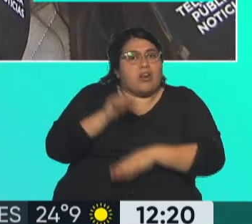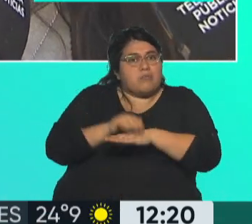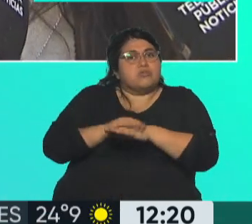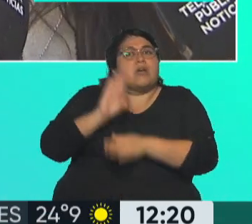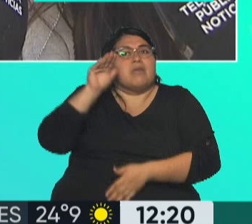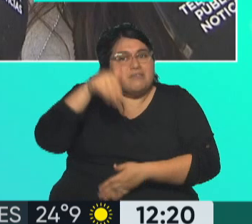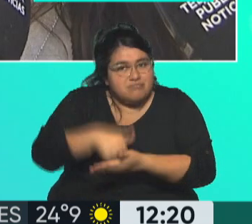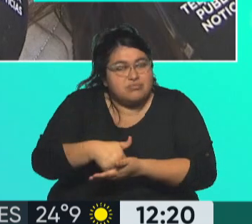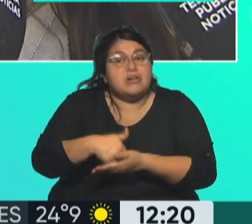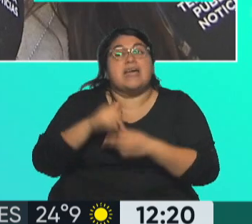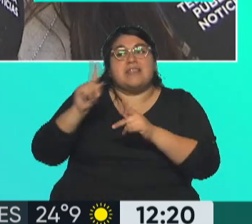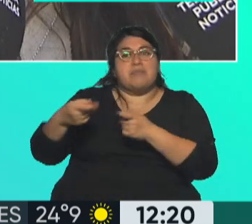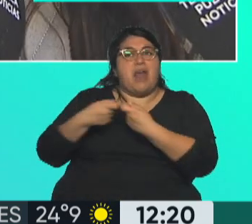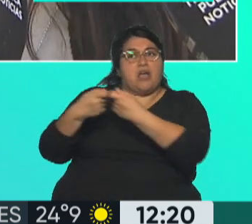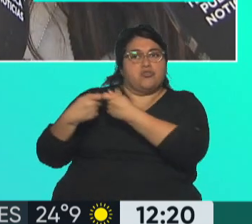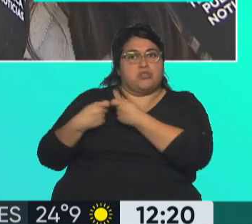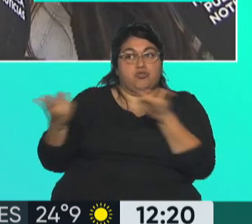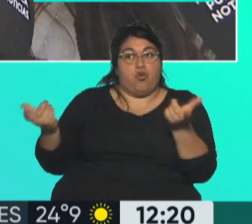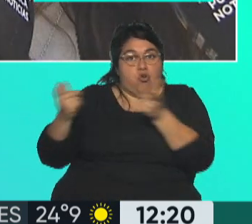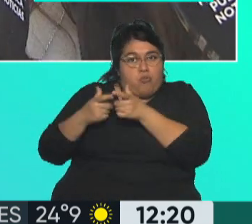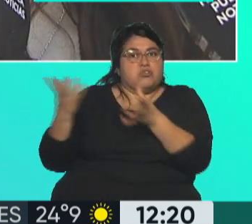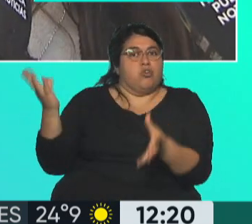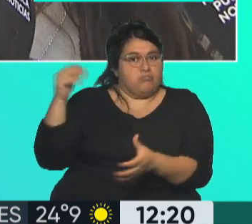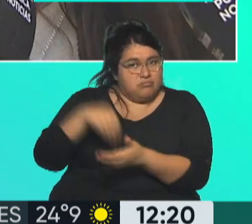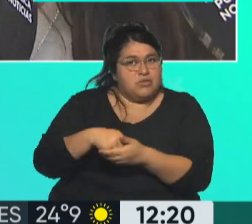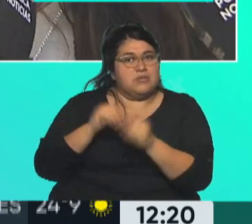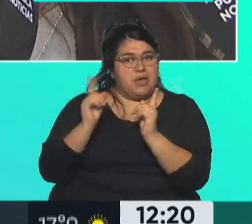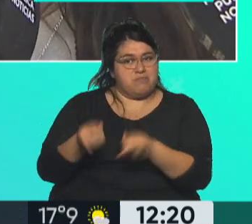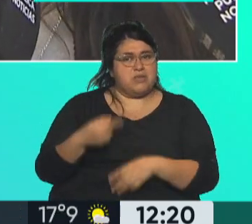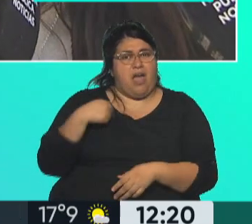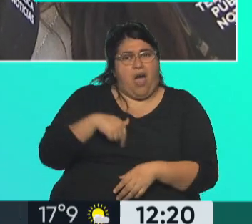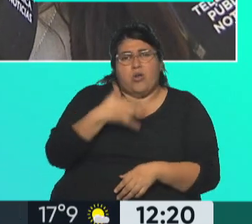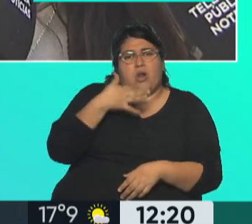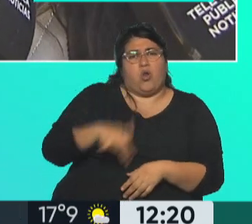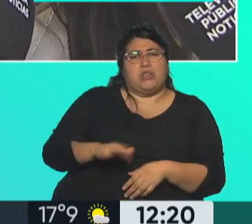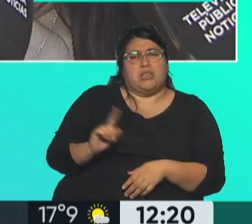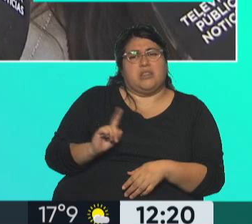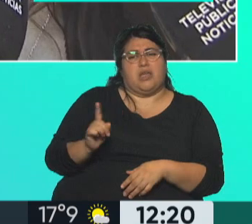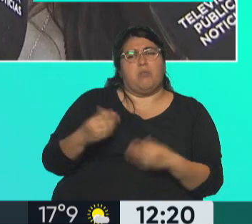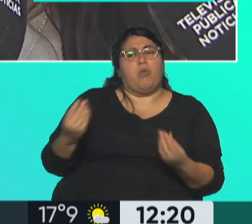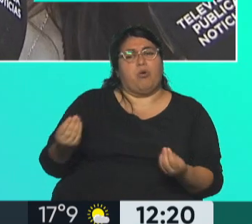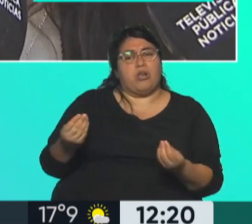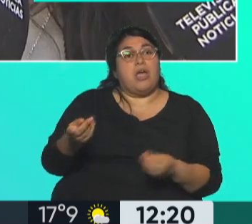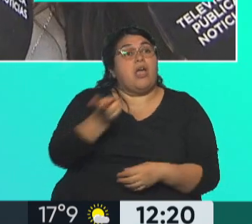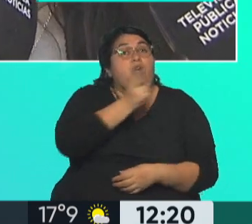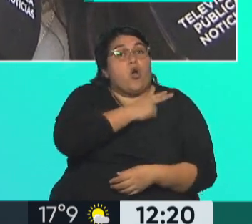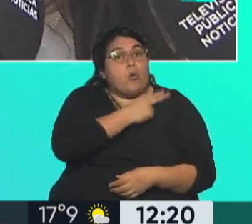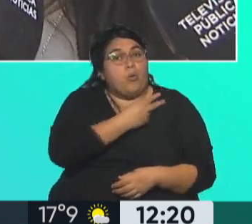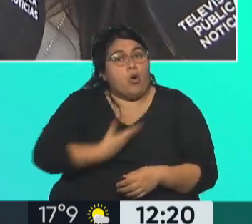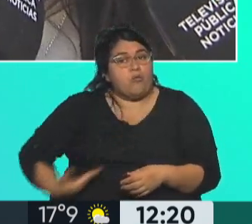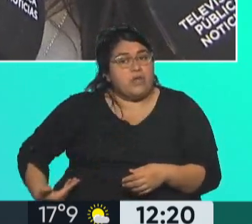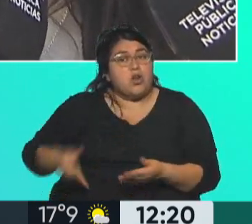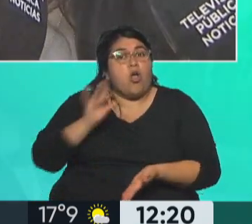y de que las organizaciones integren el Comité contra la Tortura. Ahora, lo que no se entiende es ¿por qué? ¿Por qué define el jefe de gobierno y sus diputados